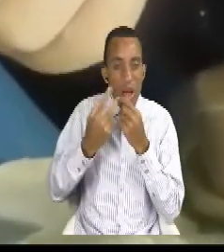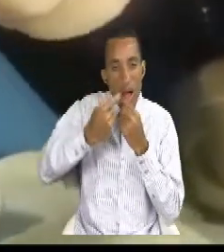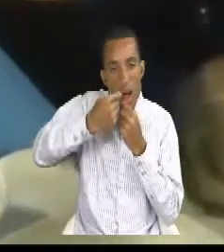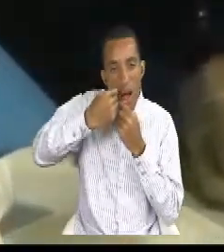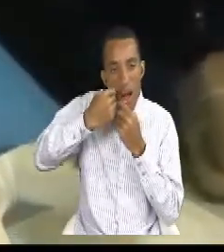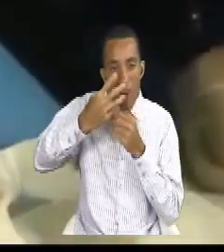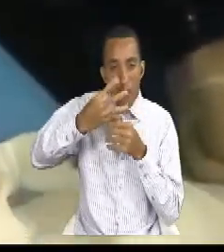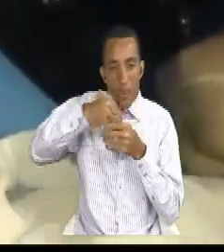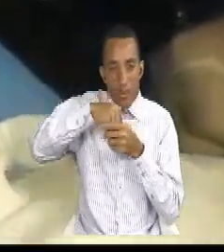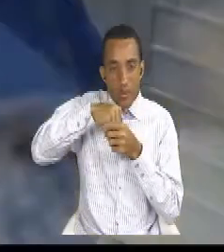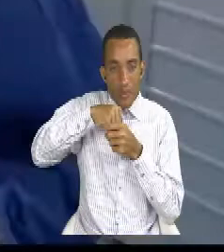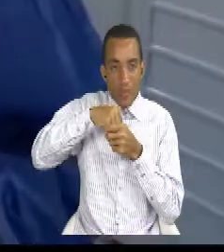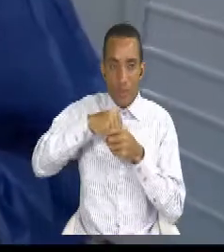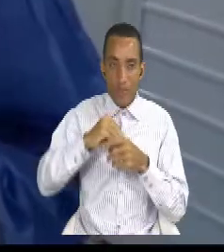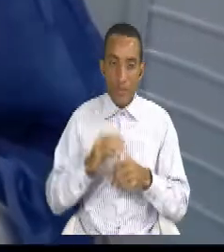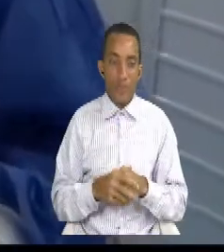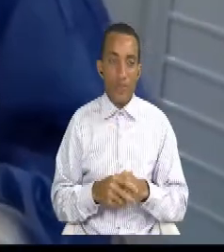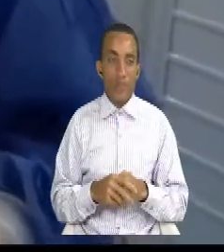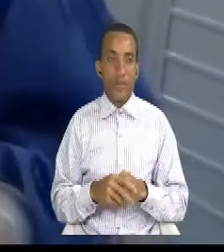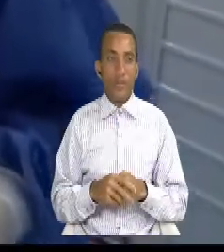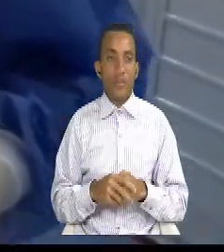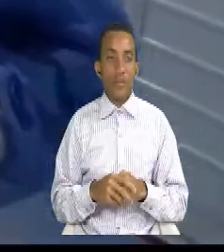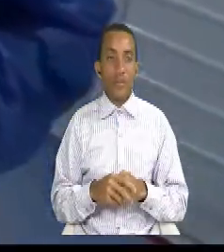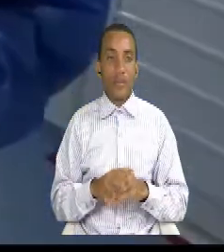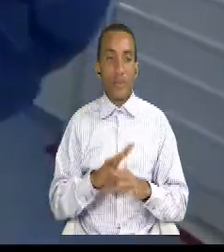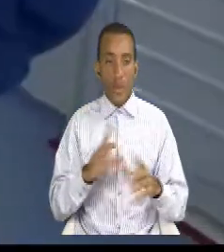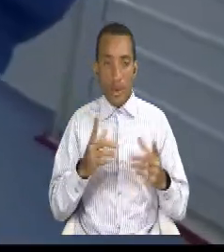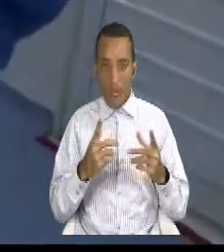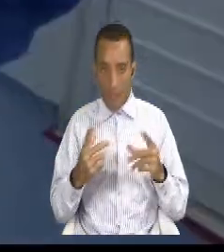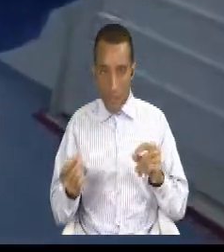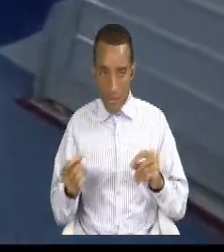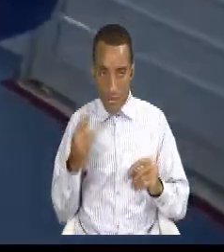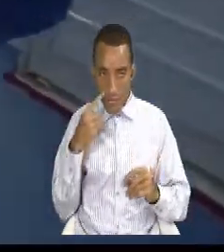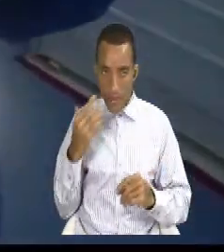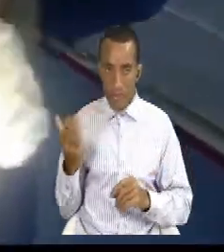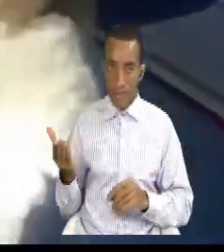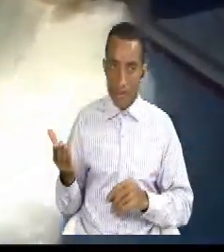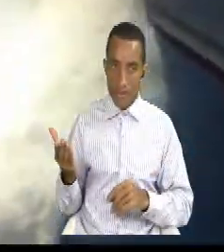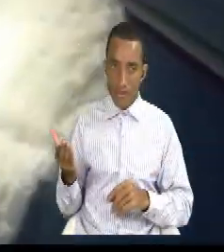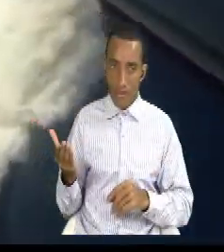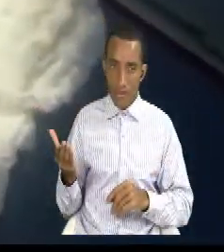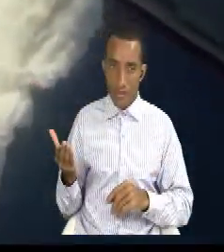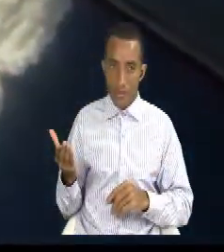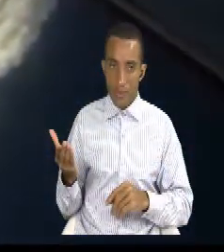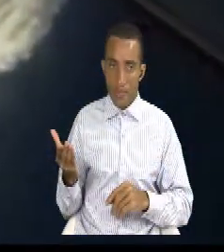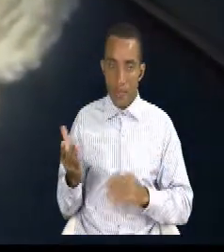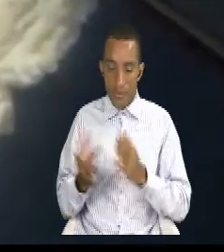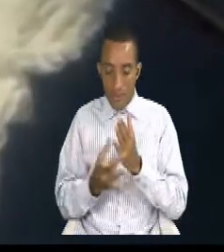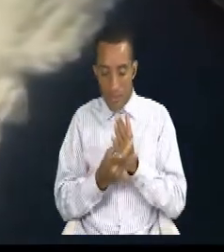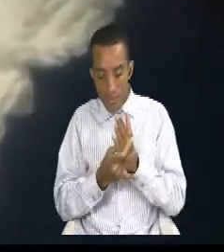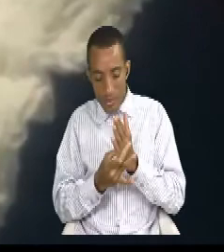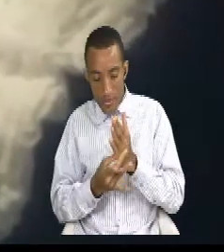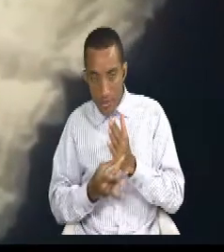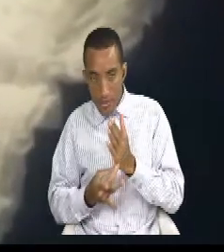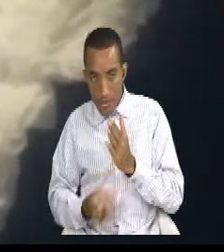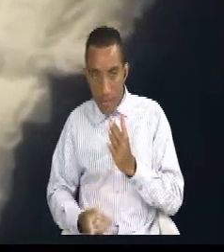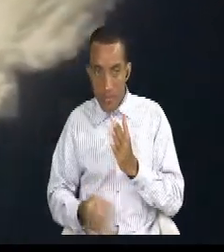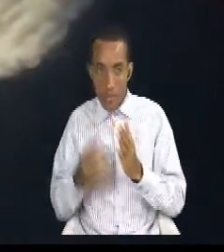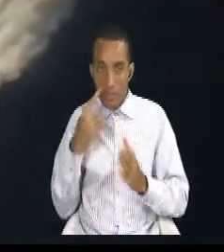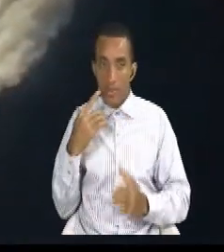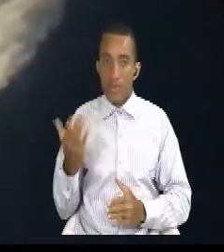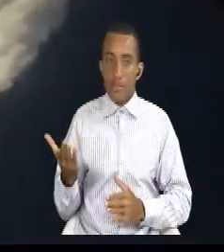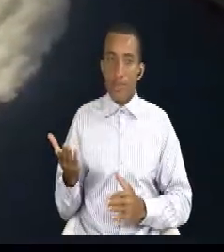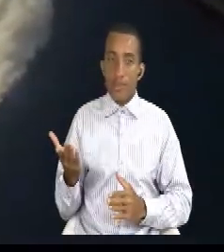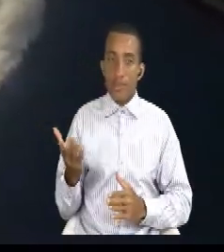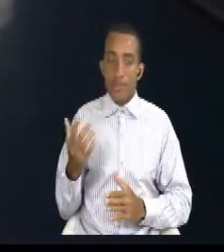mejillas. Ya hemos terminado la bichectomía. Acá está la grasita que se sacó, acá se puede apreciar.